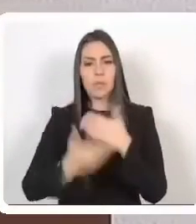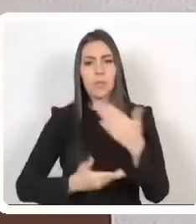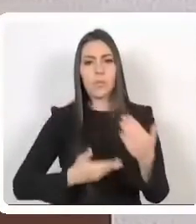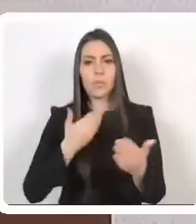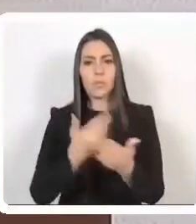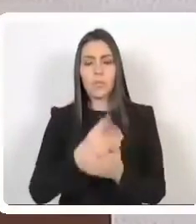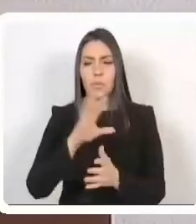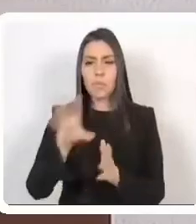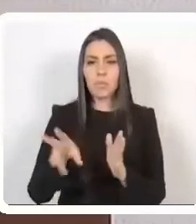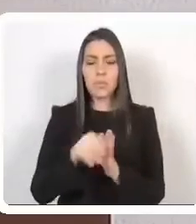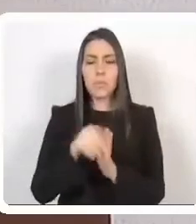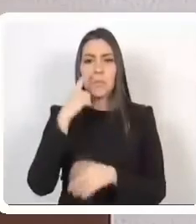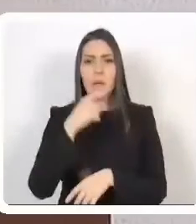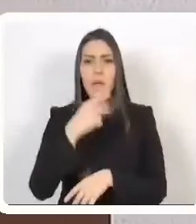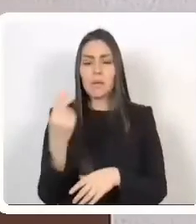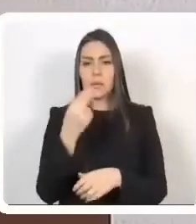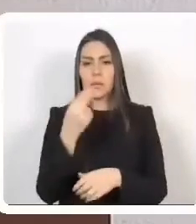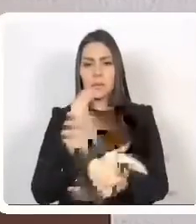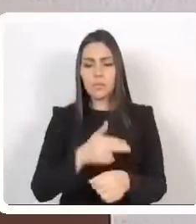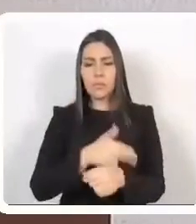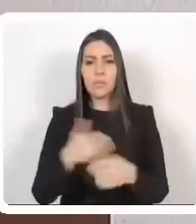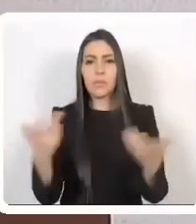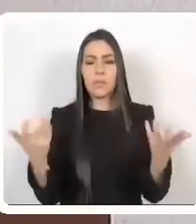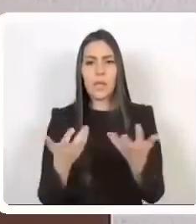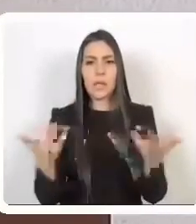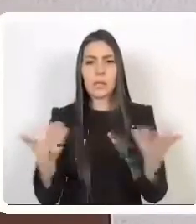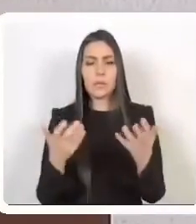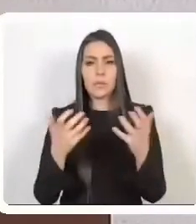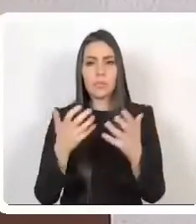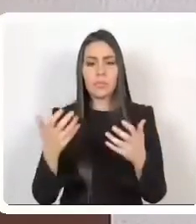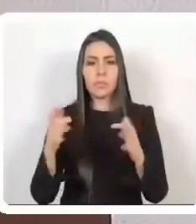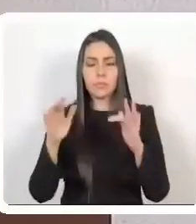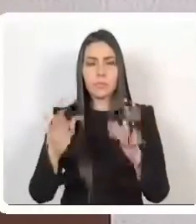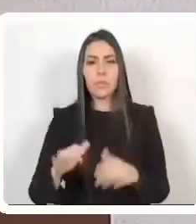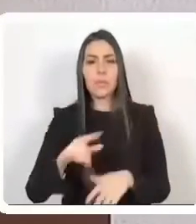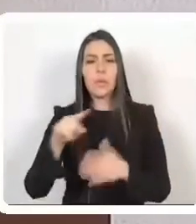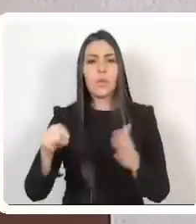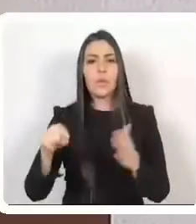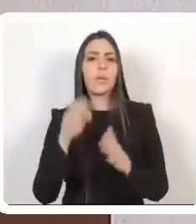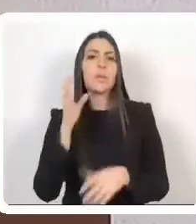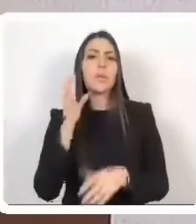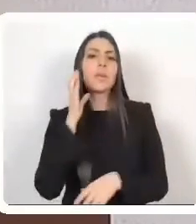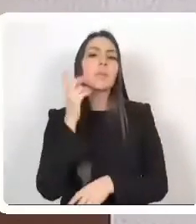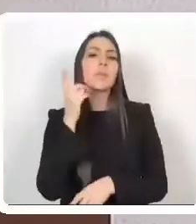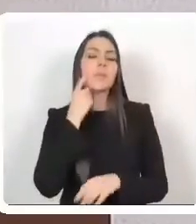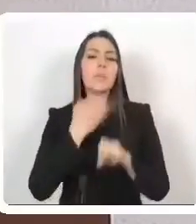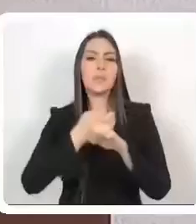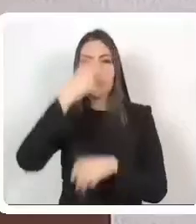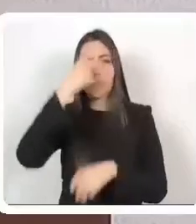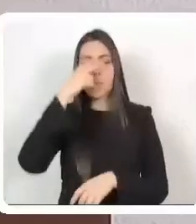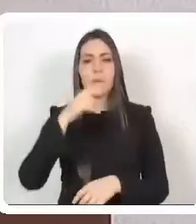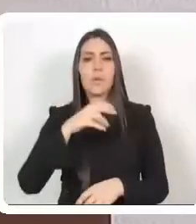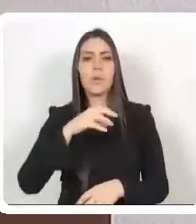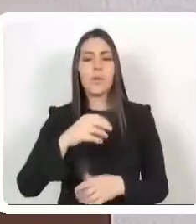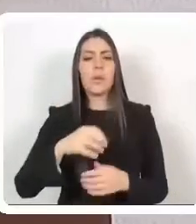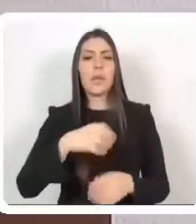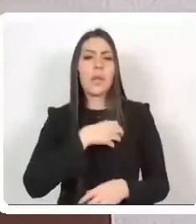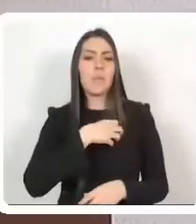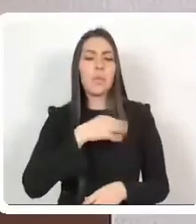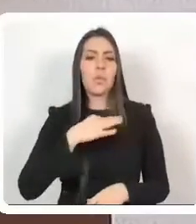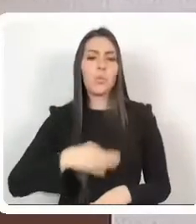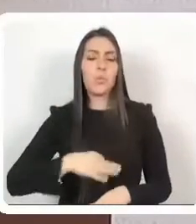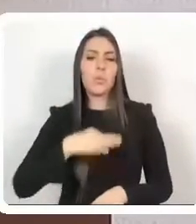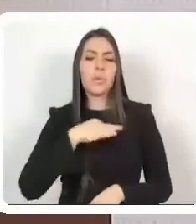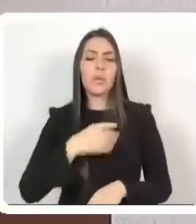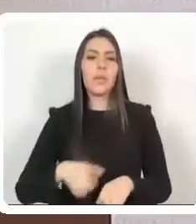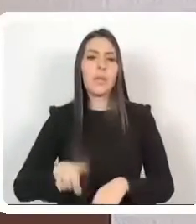efectos procedentes, dado en el Palacio del Poder Legislativo, en la ciudad de Toluca del Lerdo, capital del Estado de México, a los